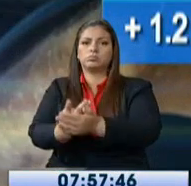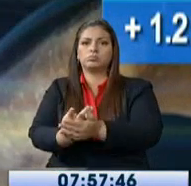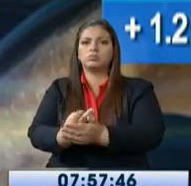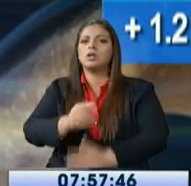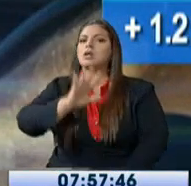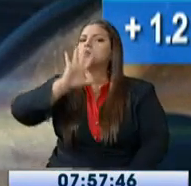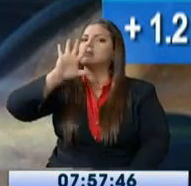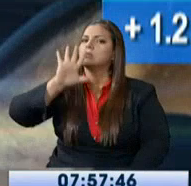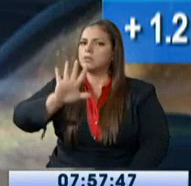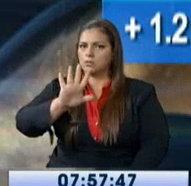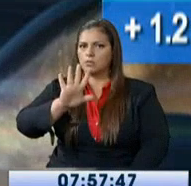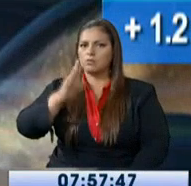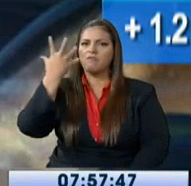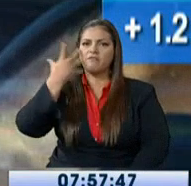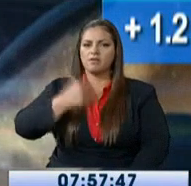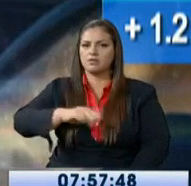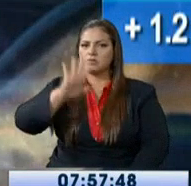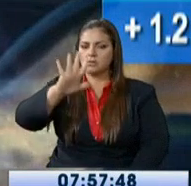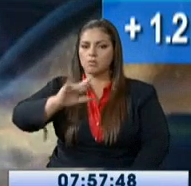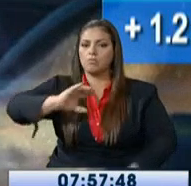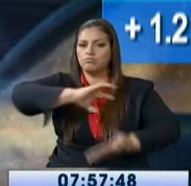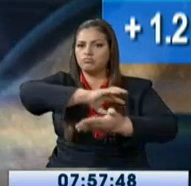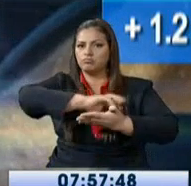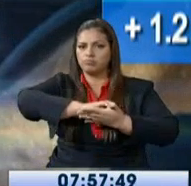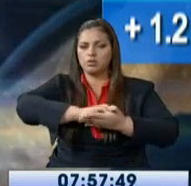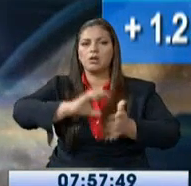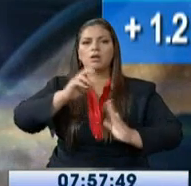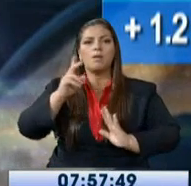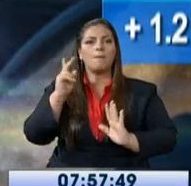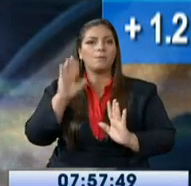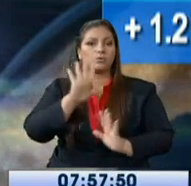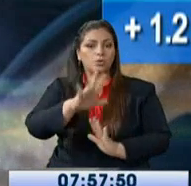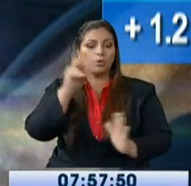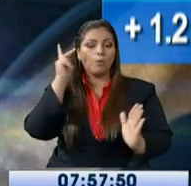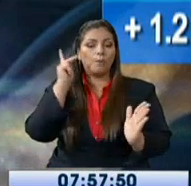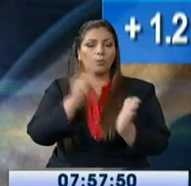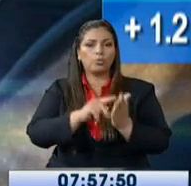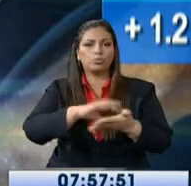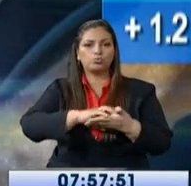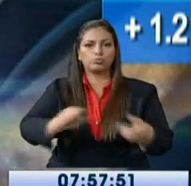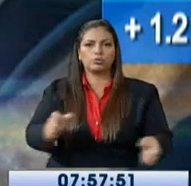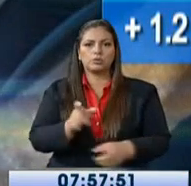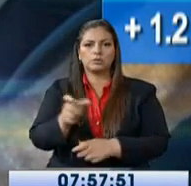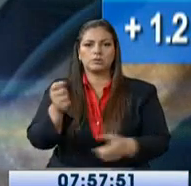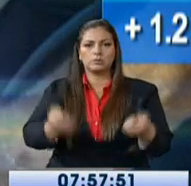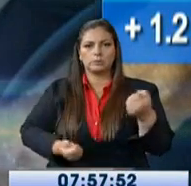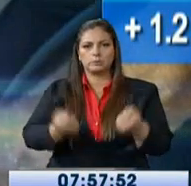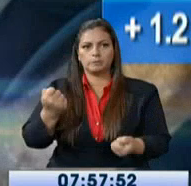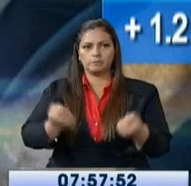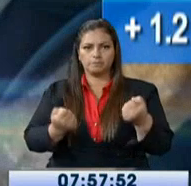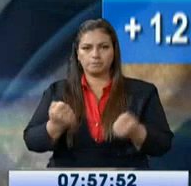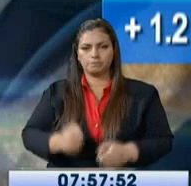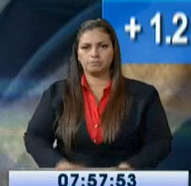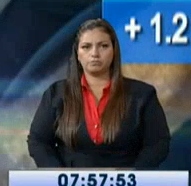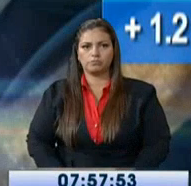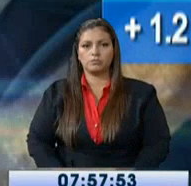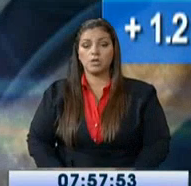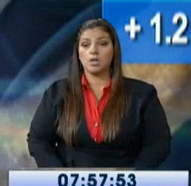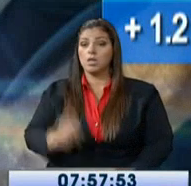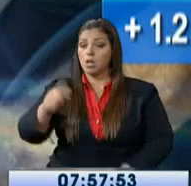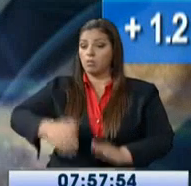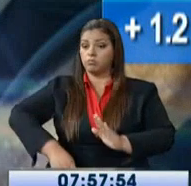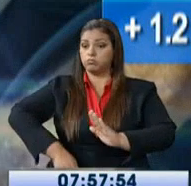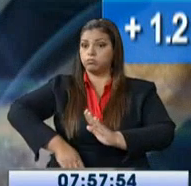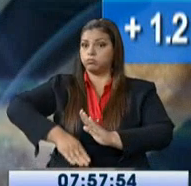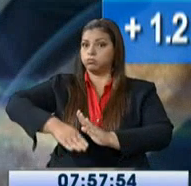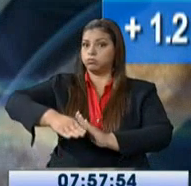menos en la licencia y un salario básico unificado. De 0.8 a 1.2 gramos, 15 días de cárcel, 10